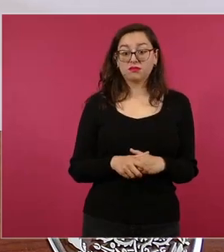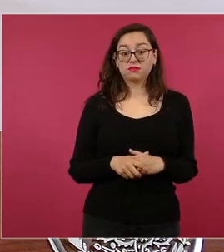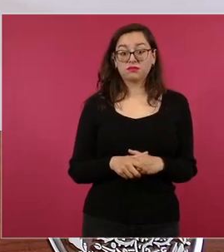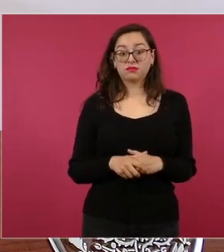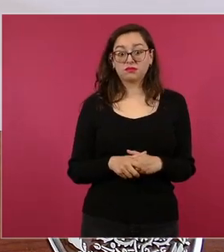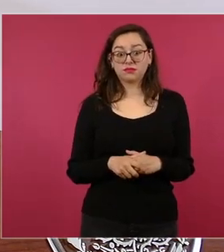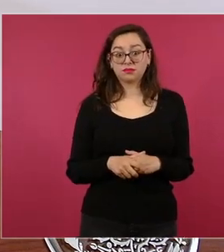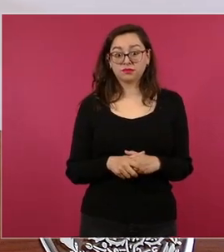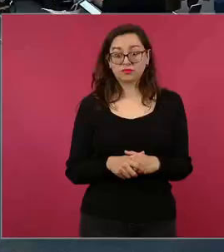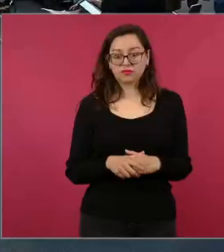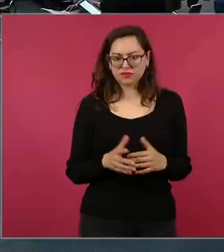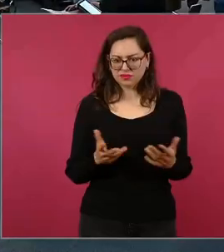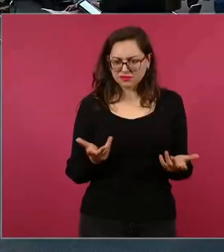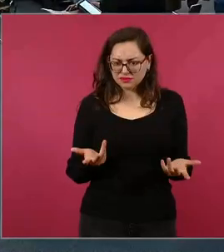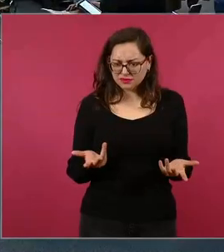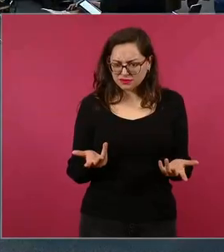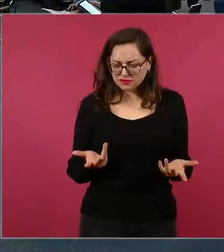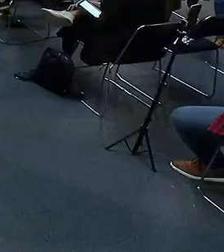llamar. Los que